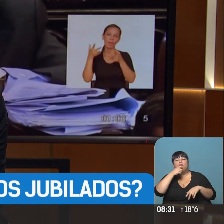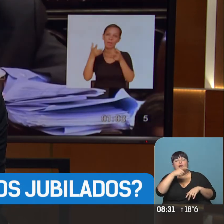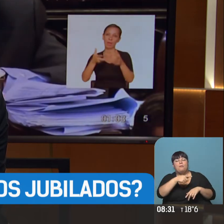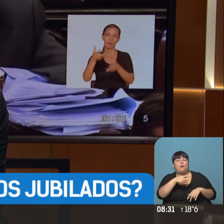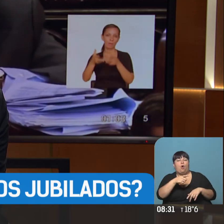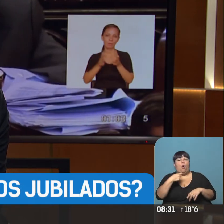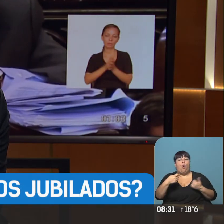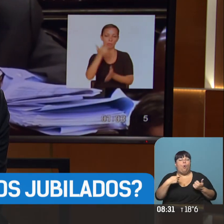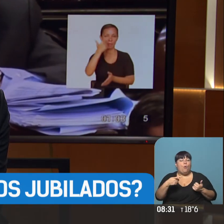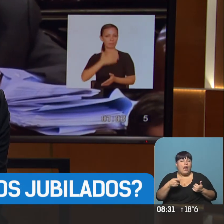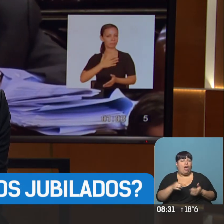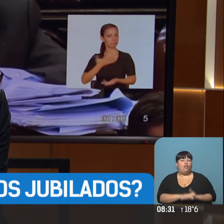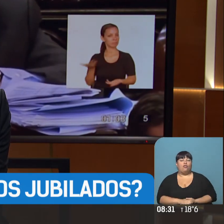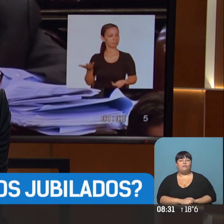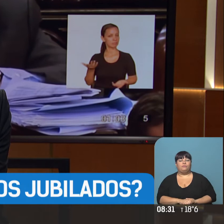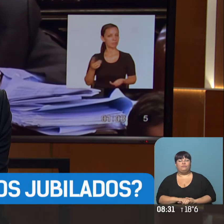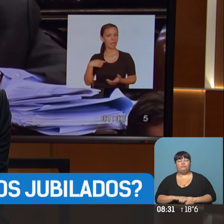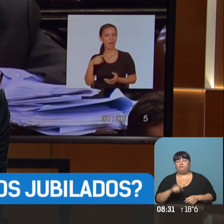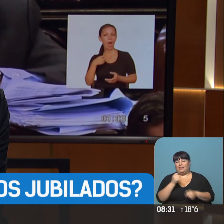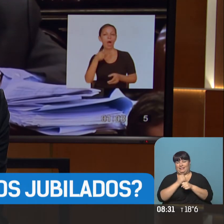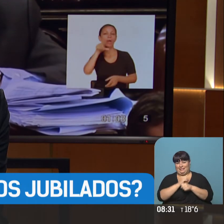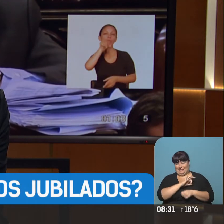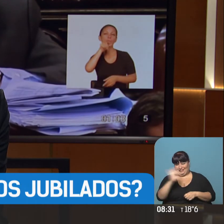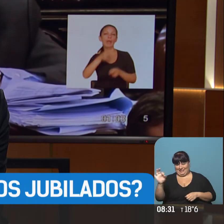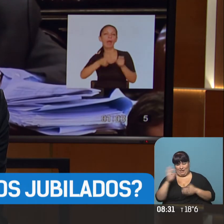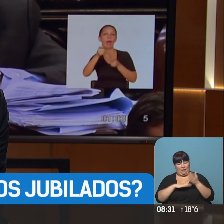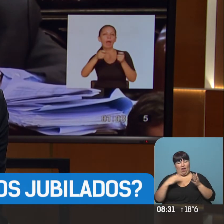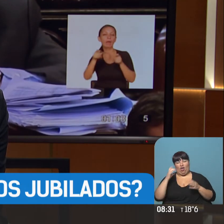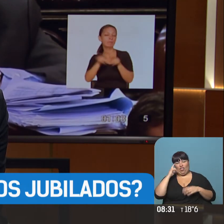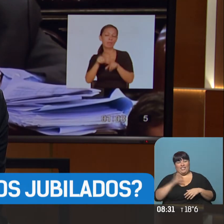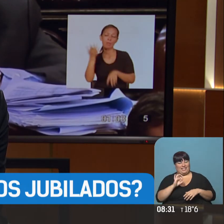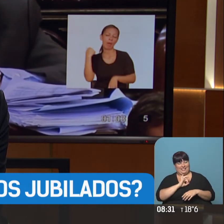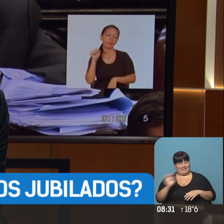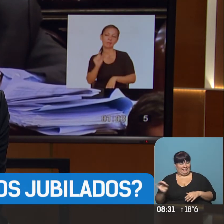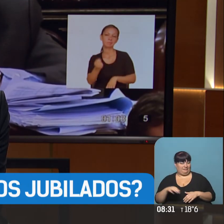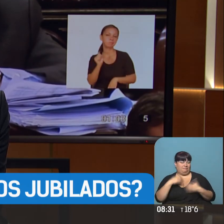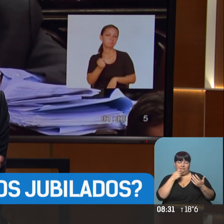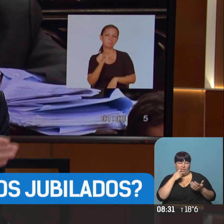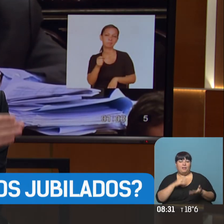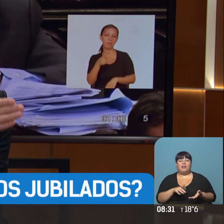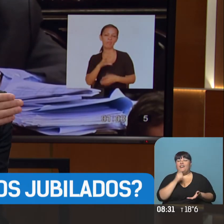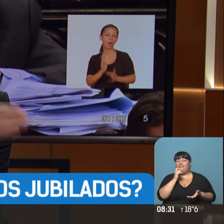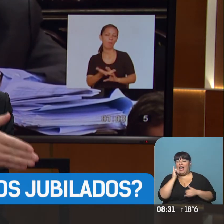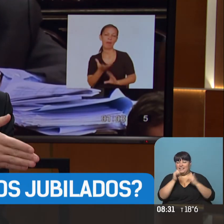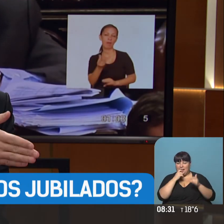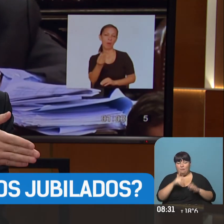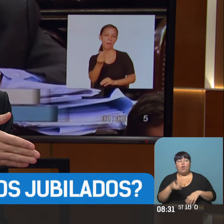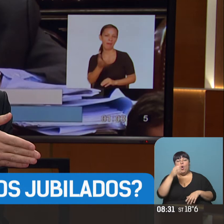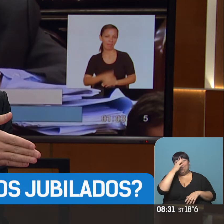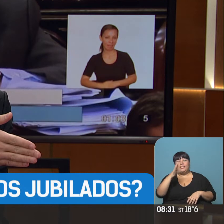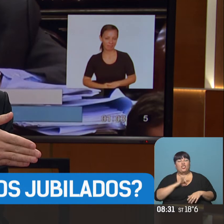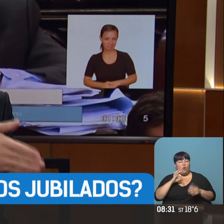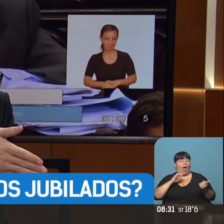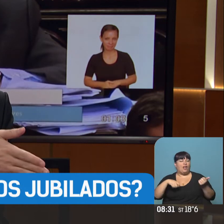del jubilado que no trabajó en relación de dependencia los últimos 10 años. Vamos a decir una pavada sencilla. No, está bien. 25